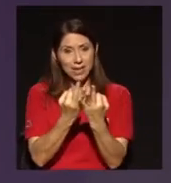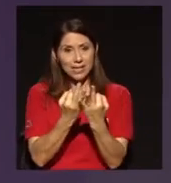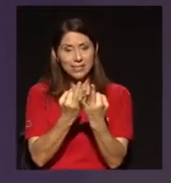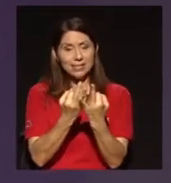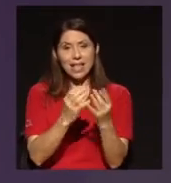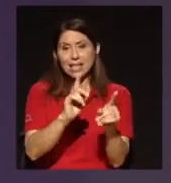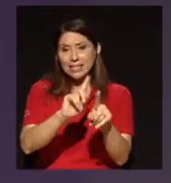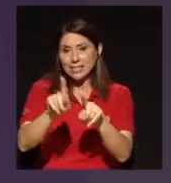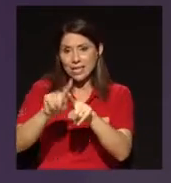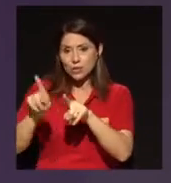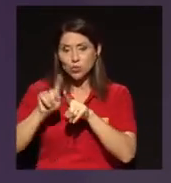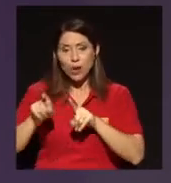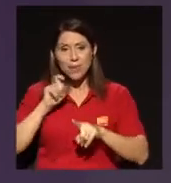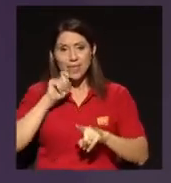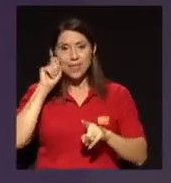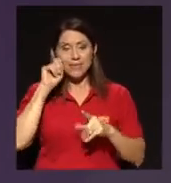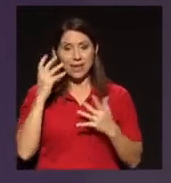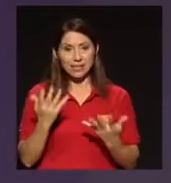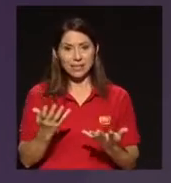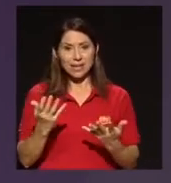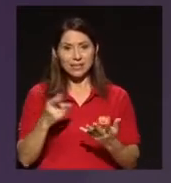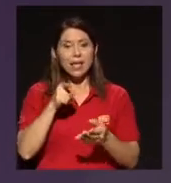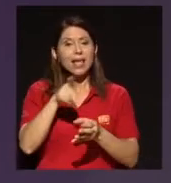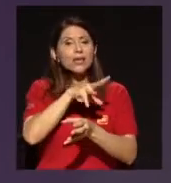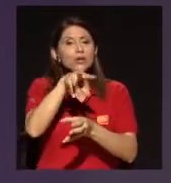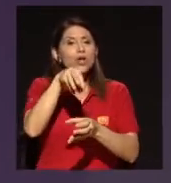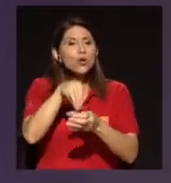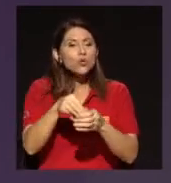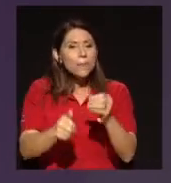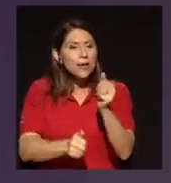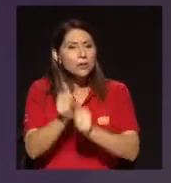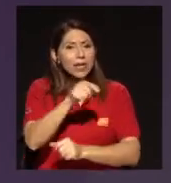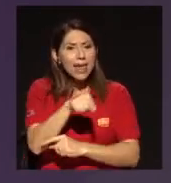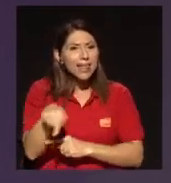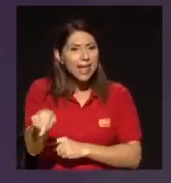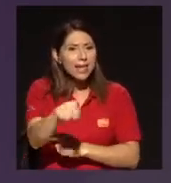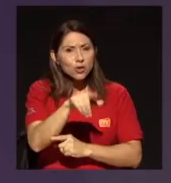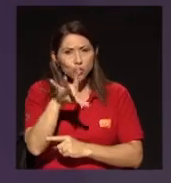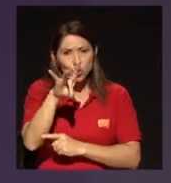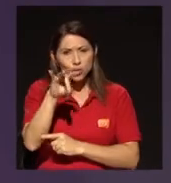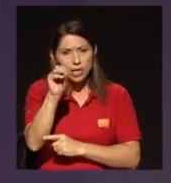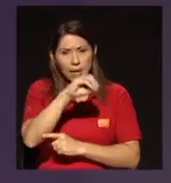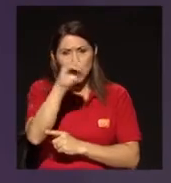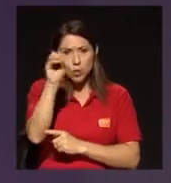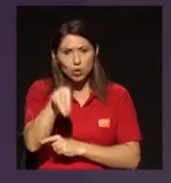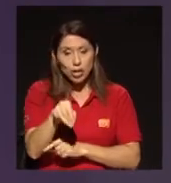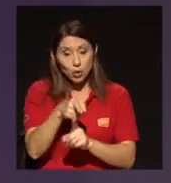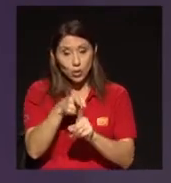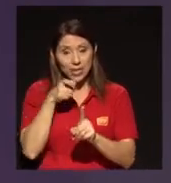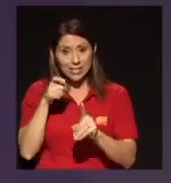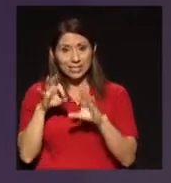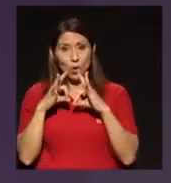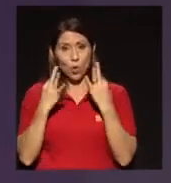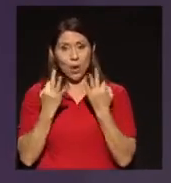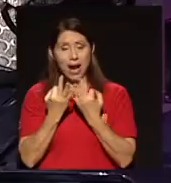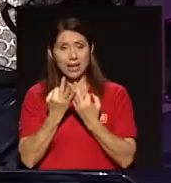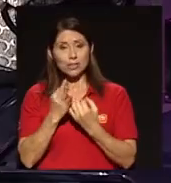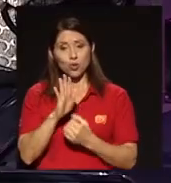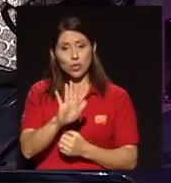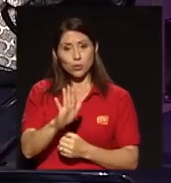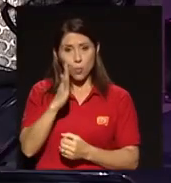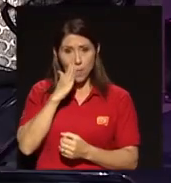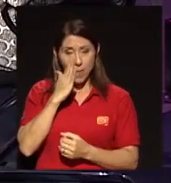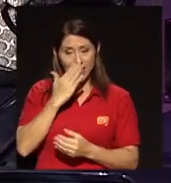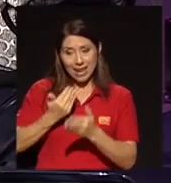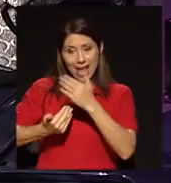sexualmente diversas. Eso incluye la mayoría de ellos, yo diría que el 80% vienen de hogares donde la madre